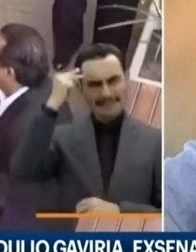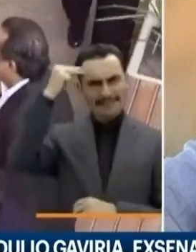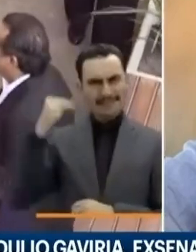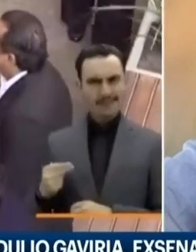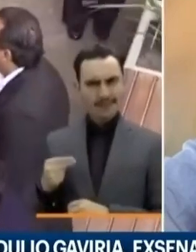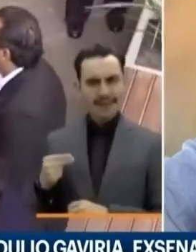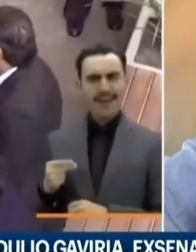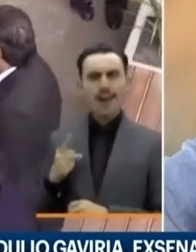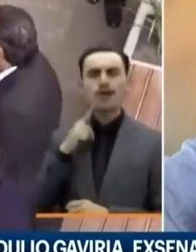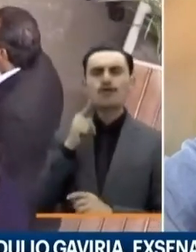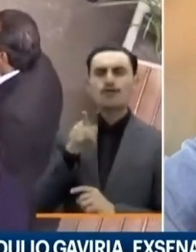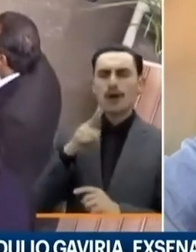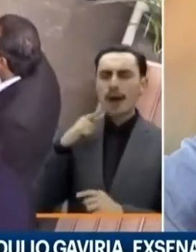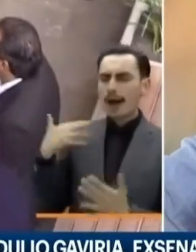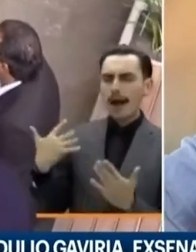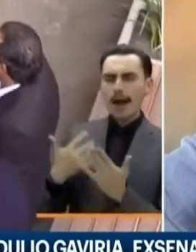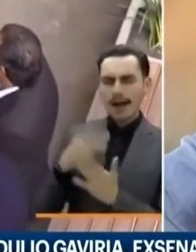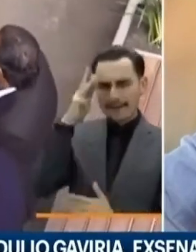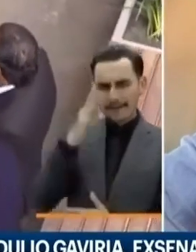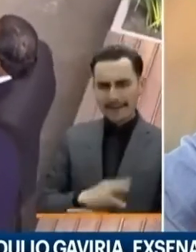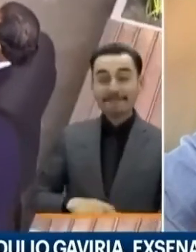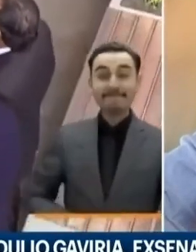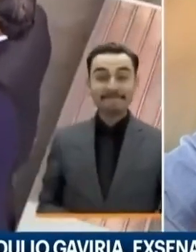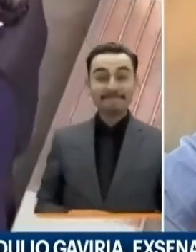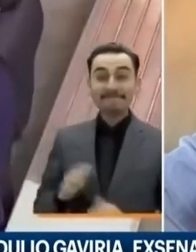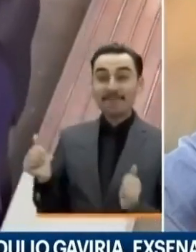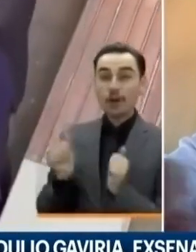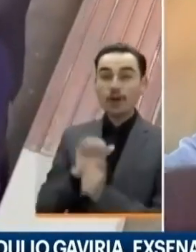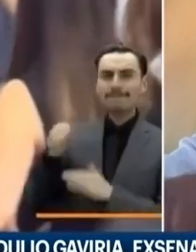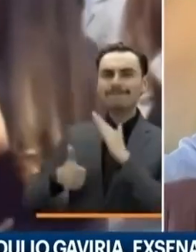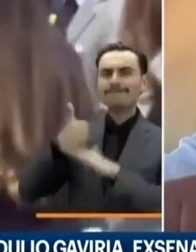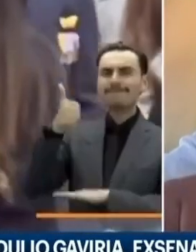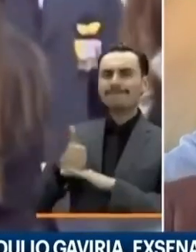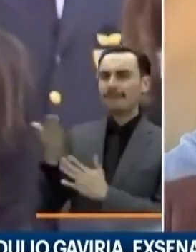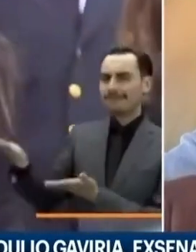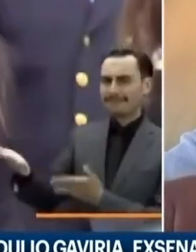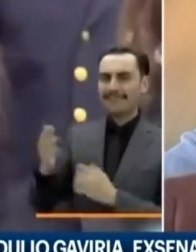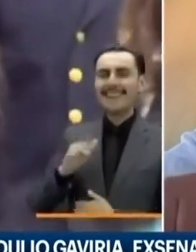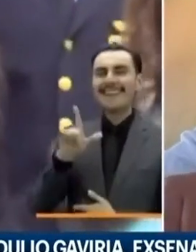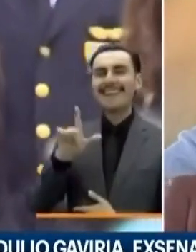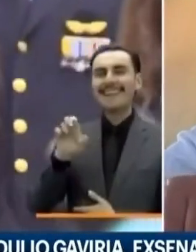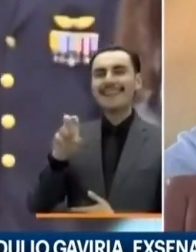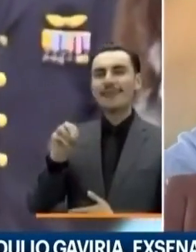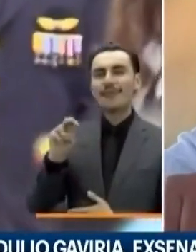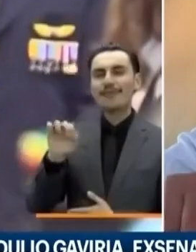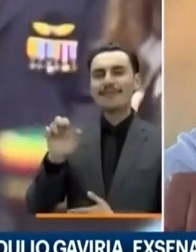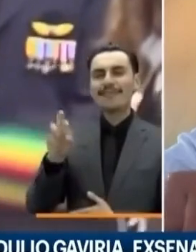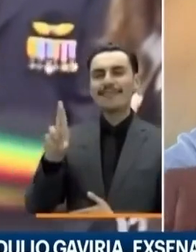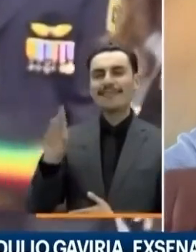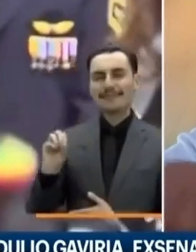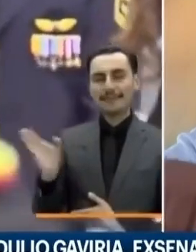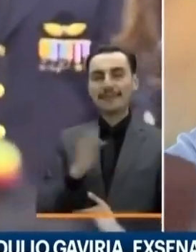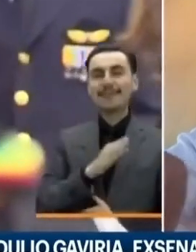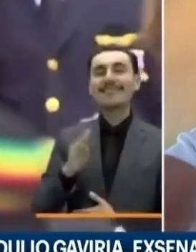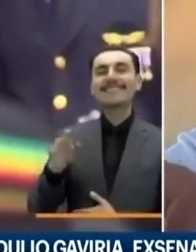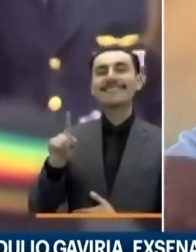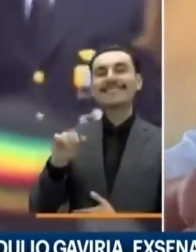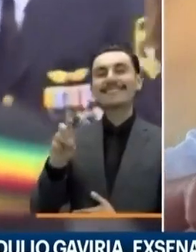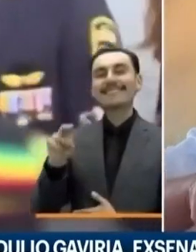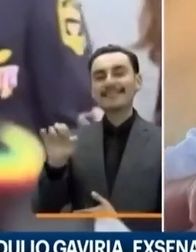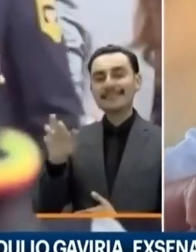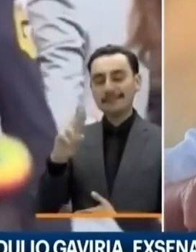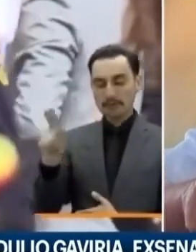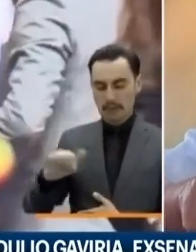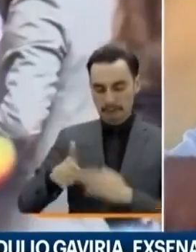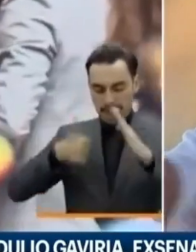sí, sí. Recordemos que el hijo confiesa, pero hay que mirar las circunstancias de modo, tiempo y lugar,